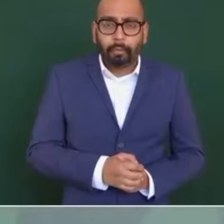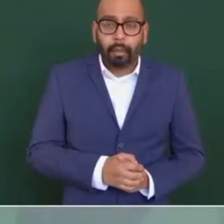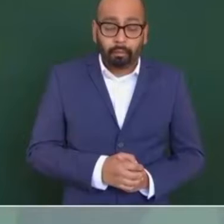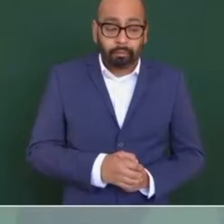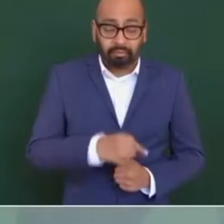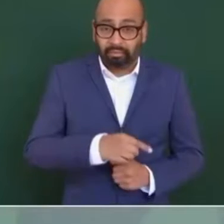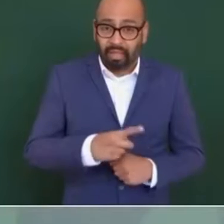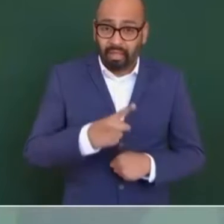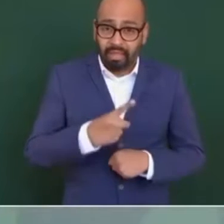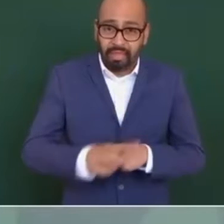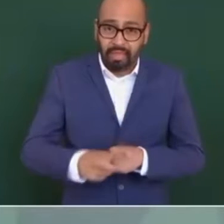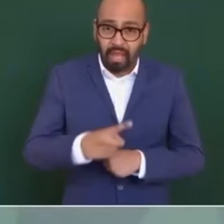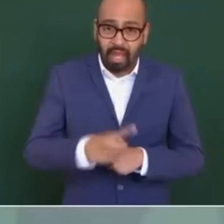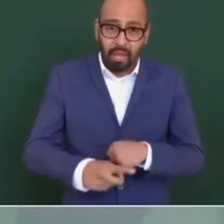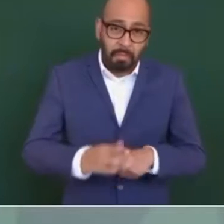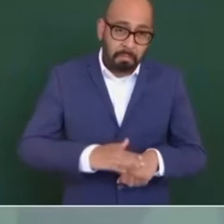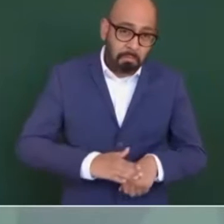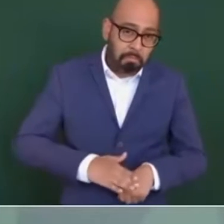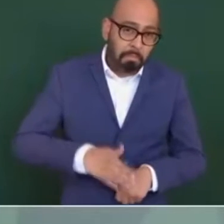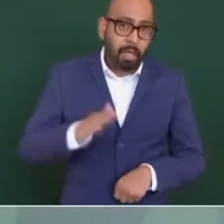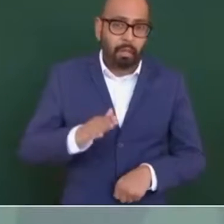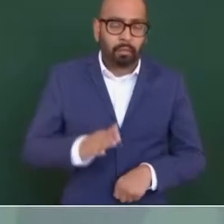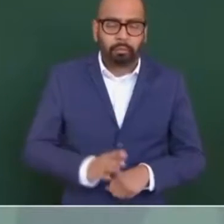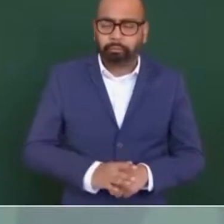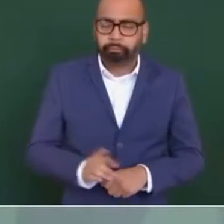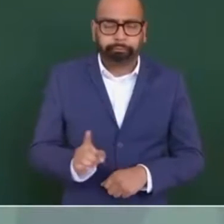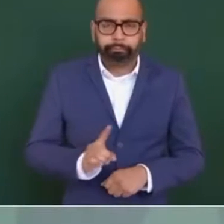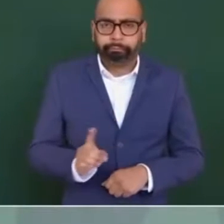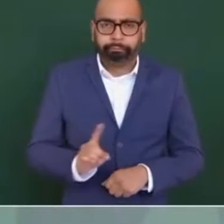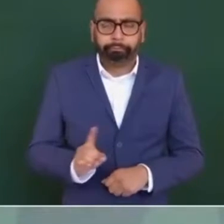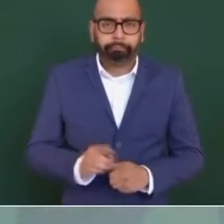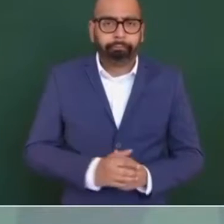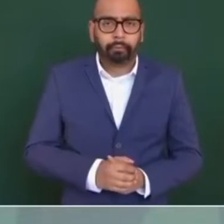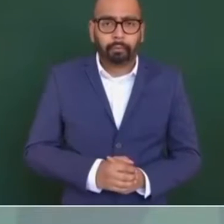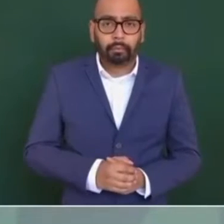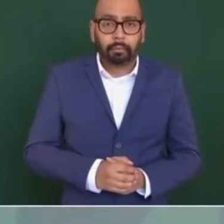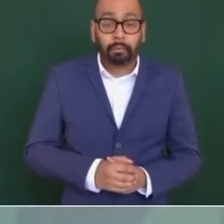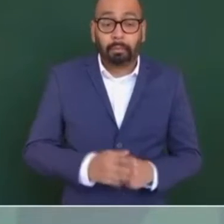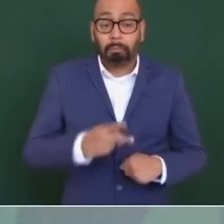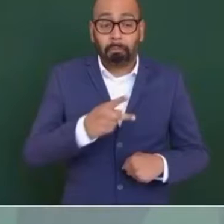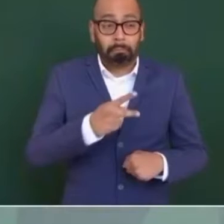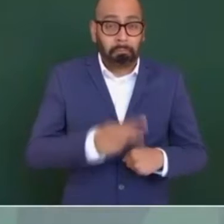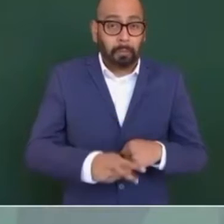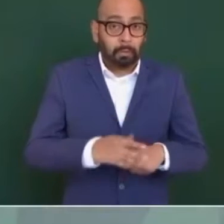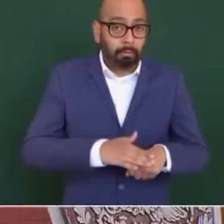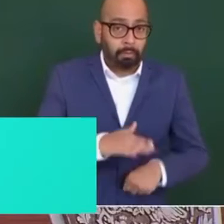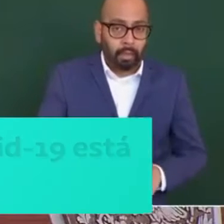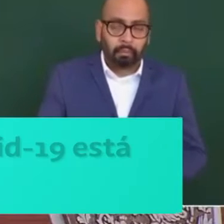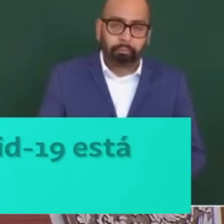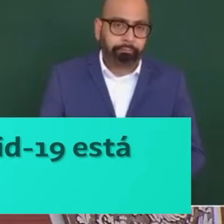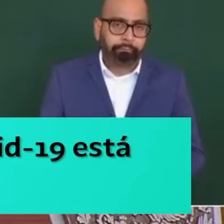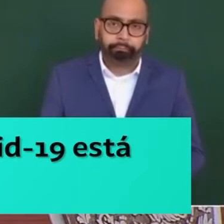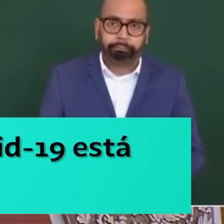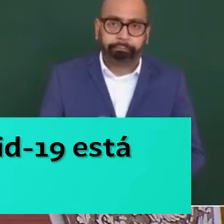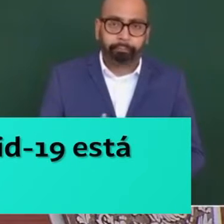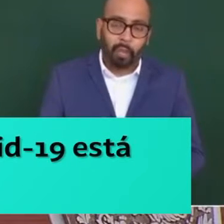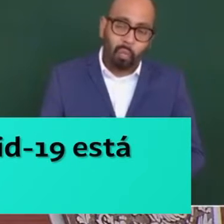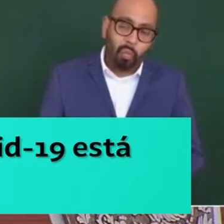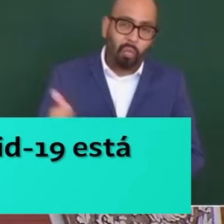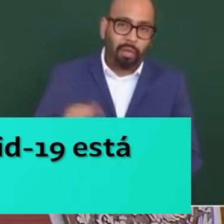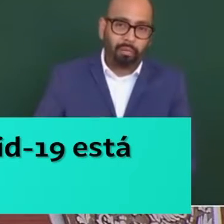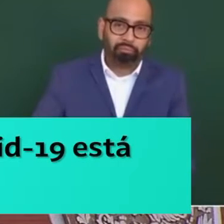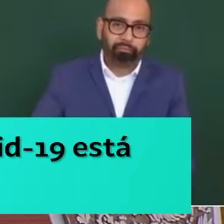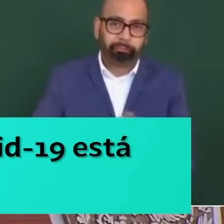dañina, o sea, no tiene más peligrosidad que las otras